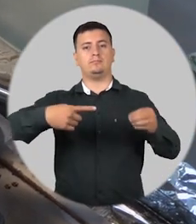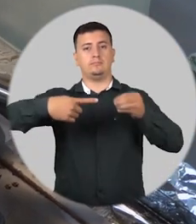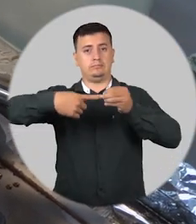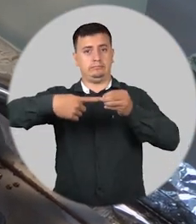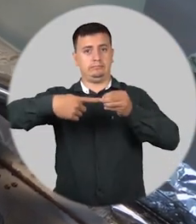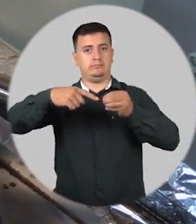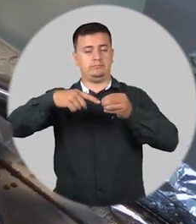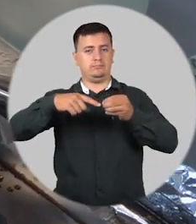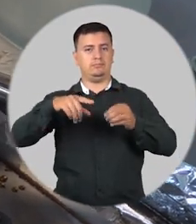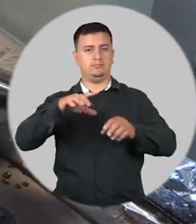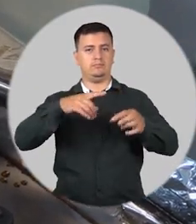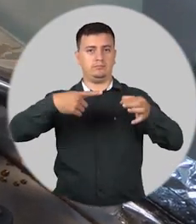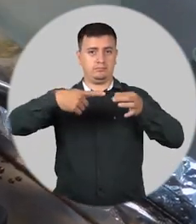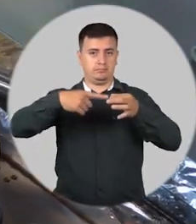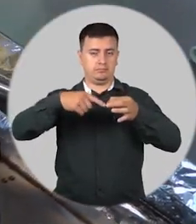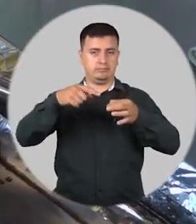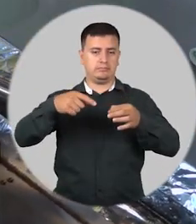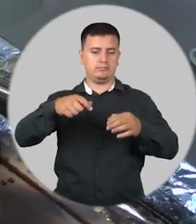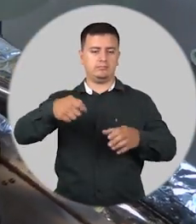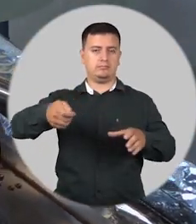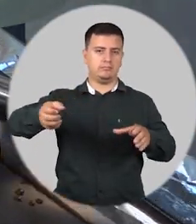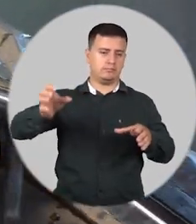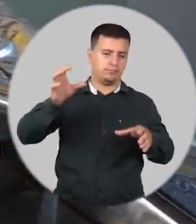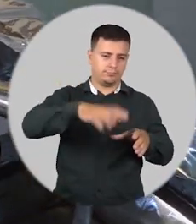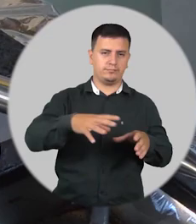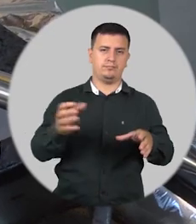Vamos a ir incorporando en una sartén